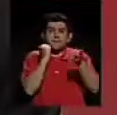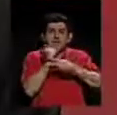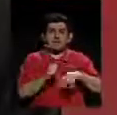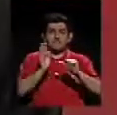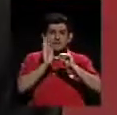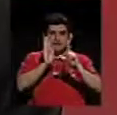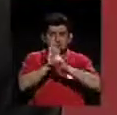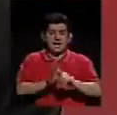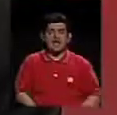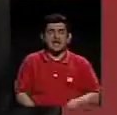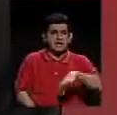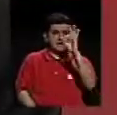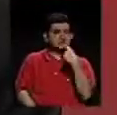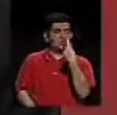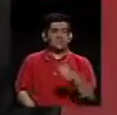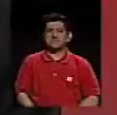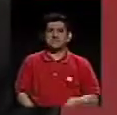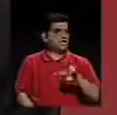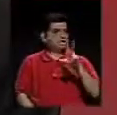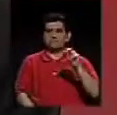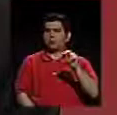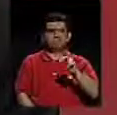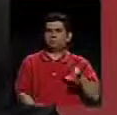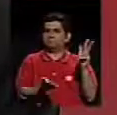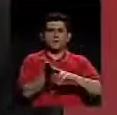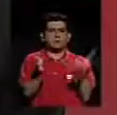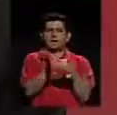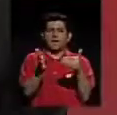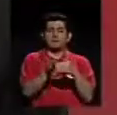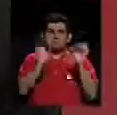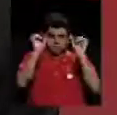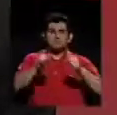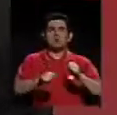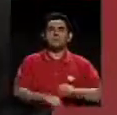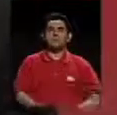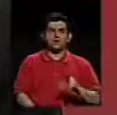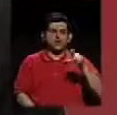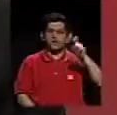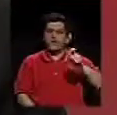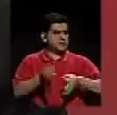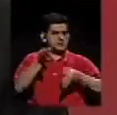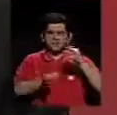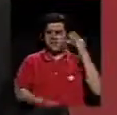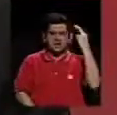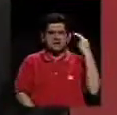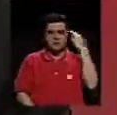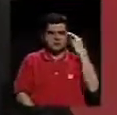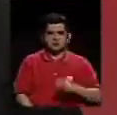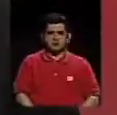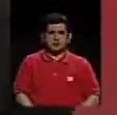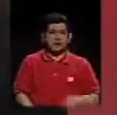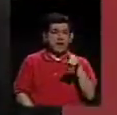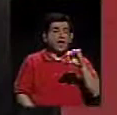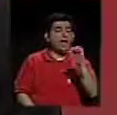Asamblea toma la elección y dice, no lo vamos a ratificar, podemos hacerlo, no necesitamos que justificarlo, y eso para